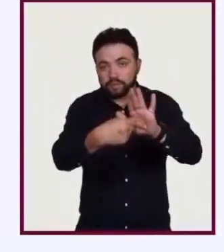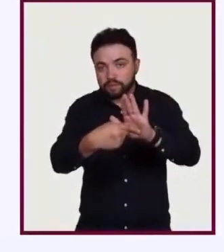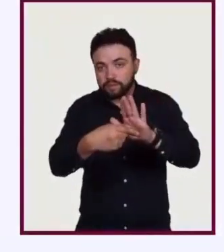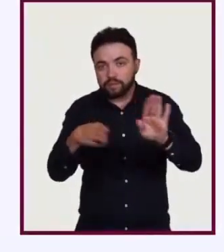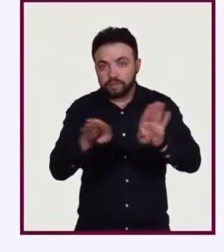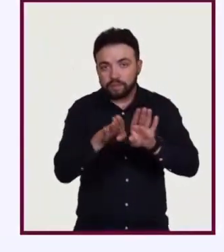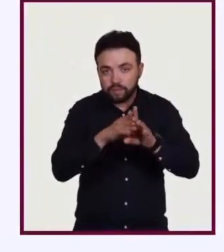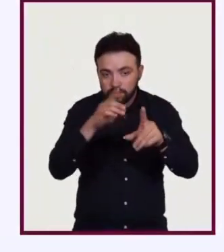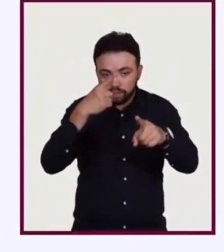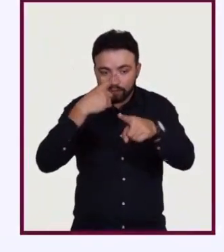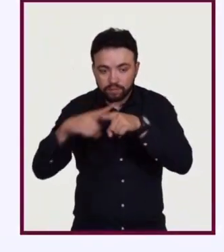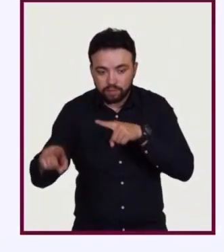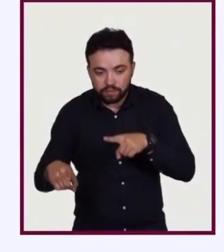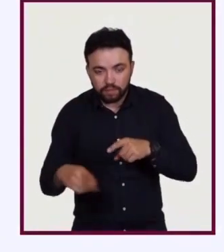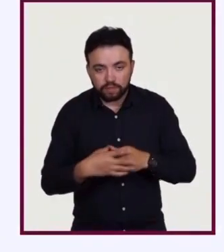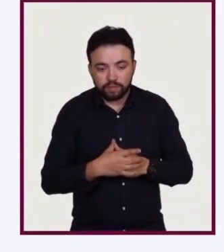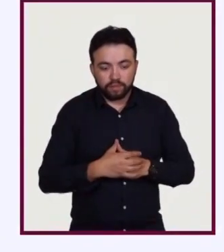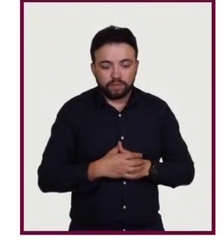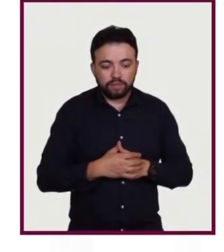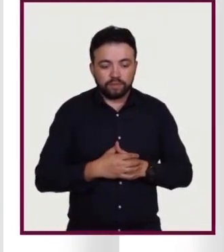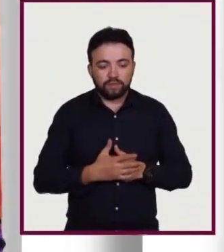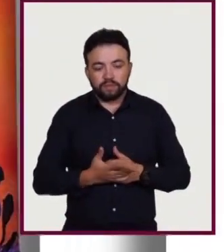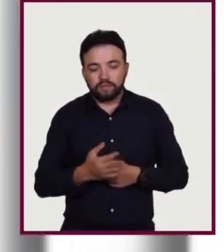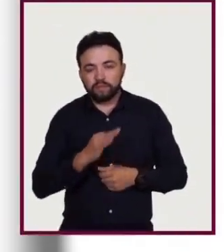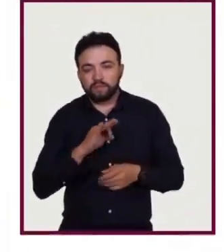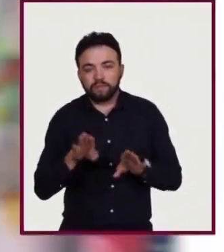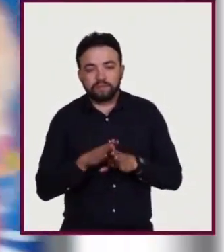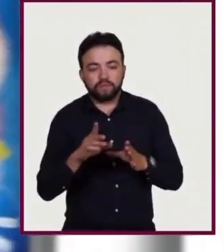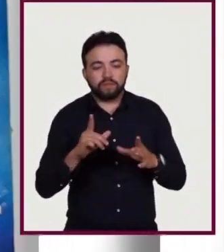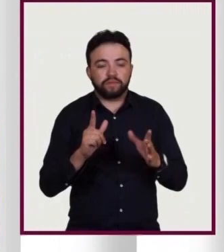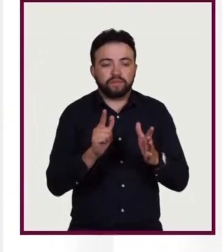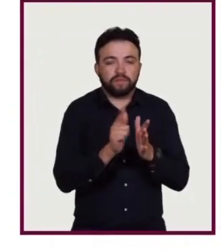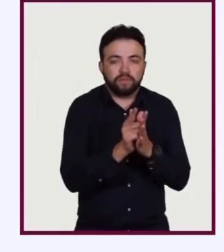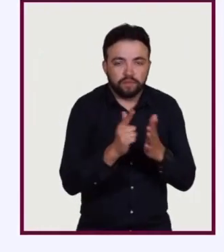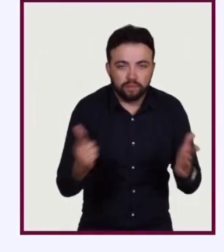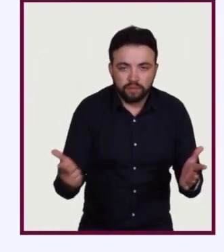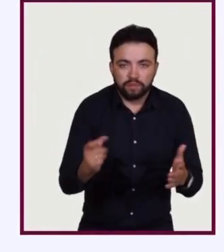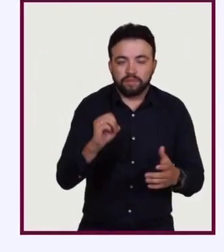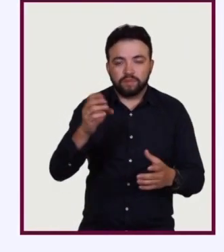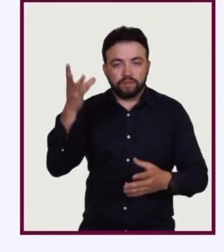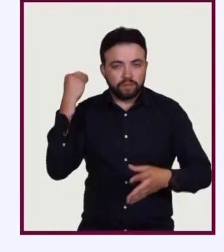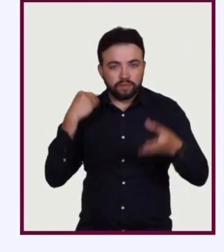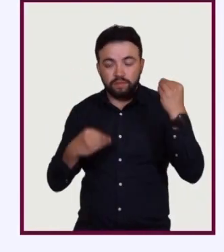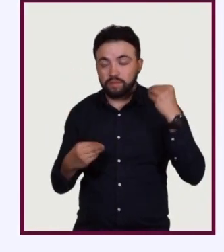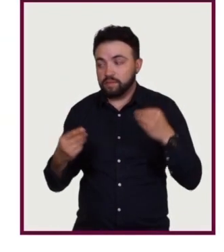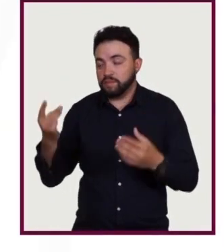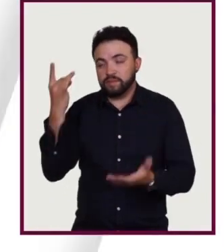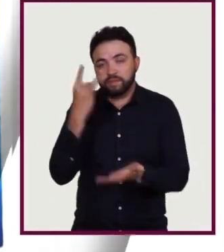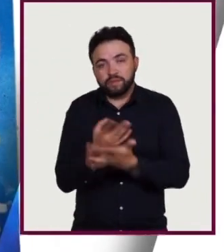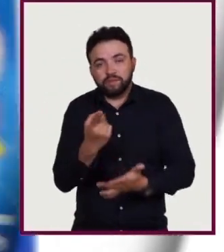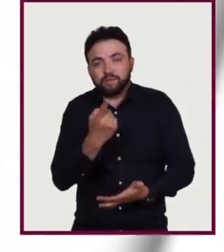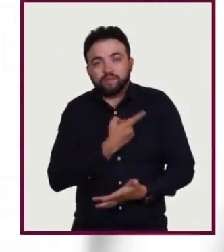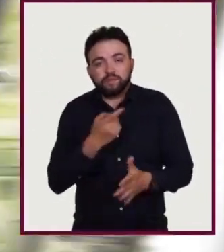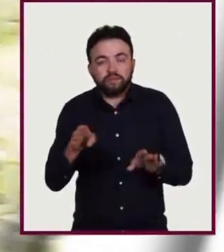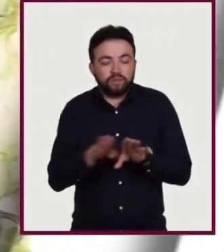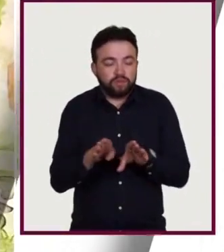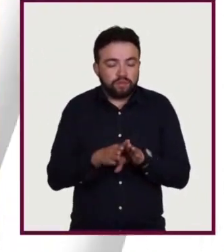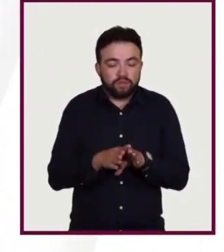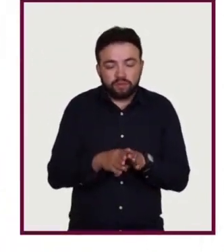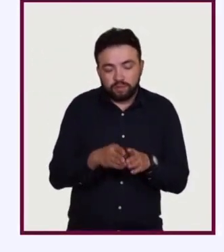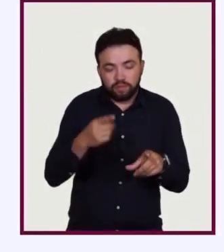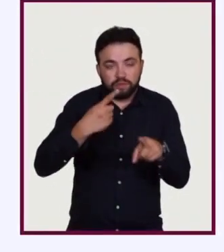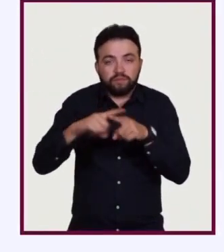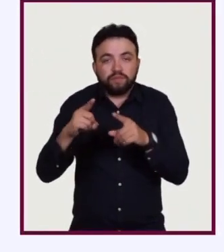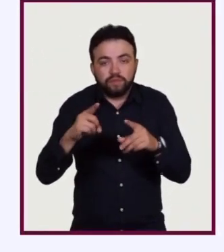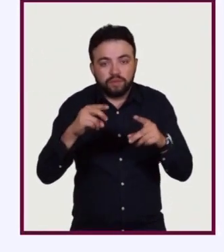formato diferente al que puede ser un libro, la música. Entonces digamos que solo es un formato diferente de meme, que